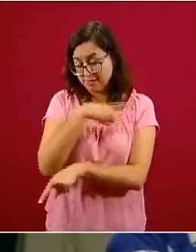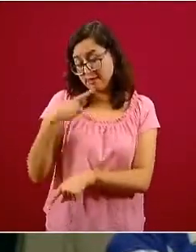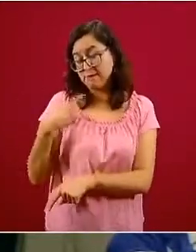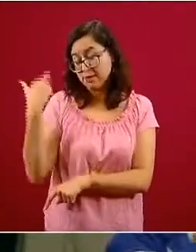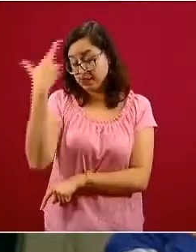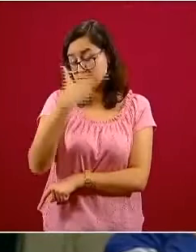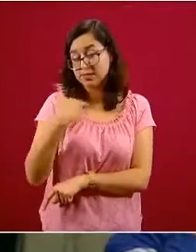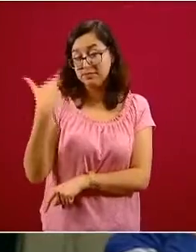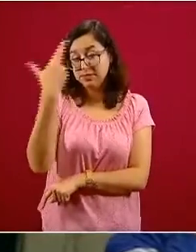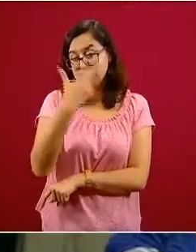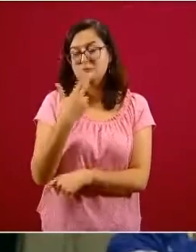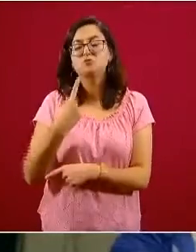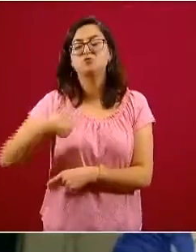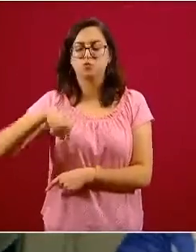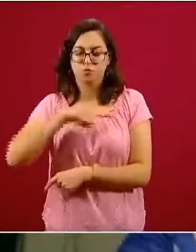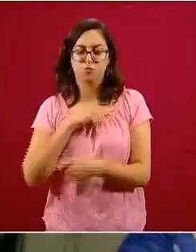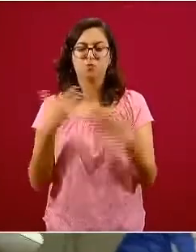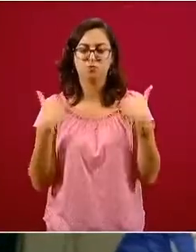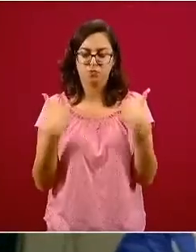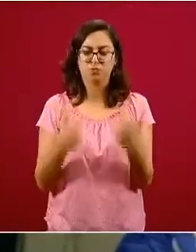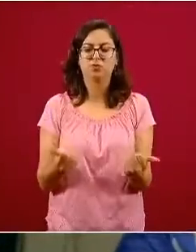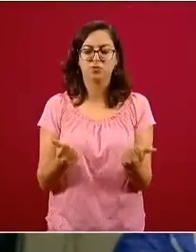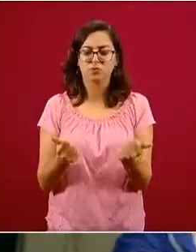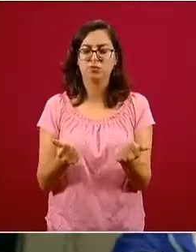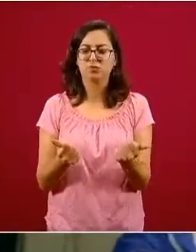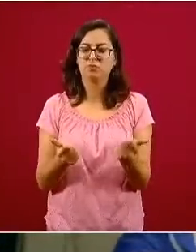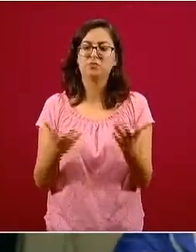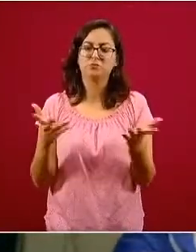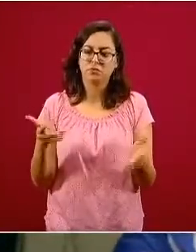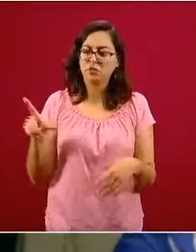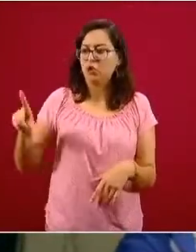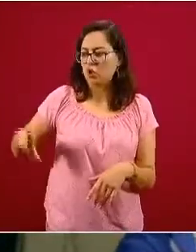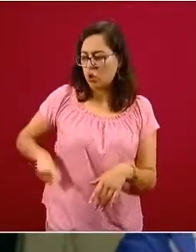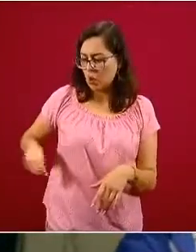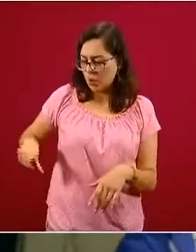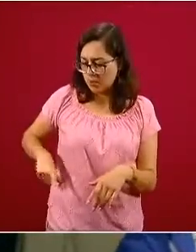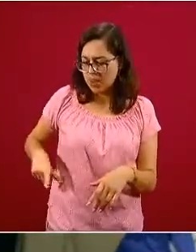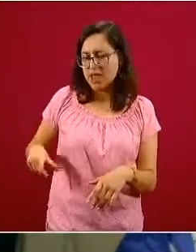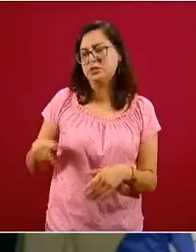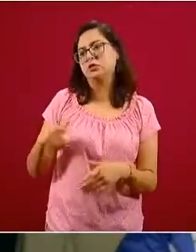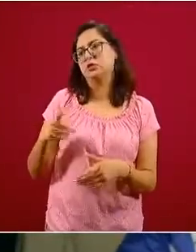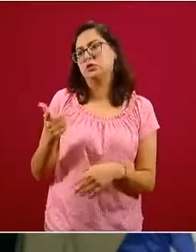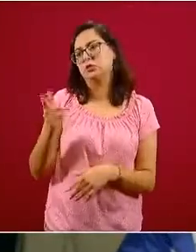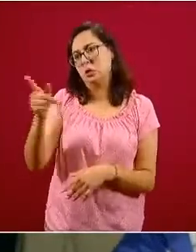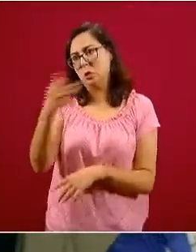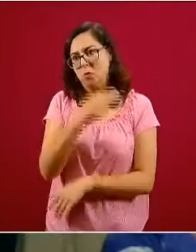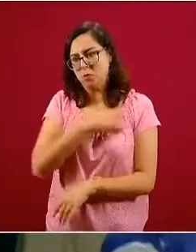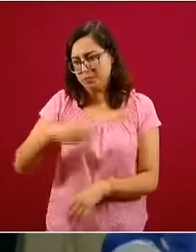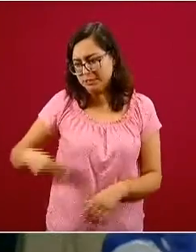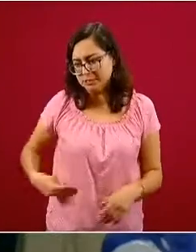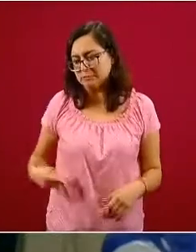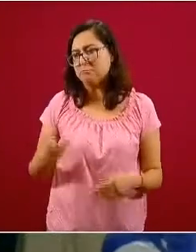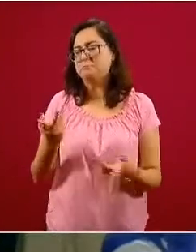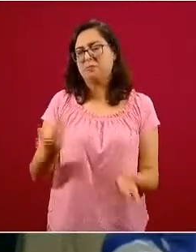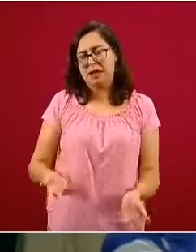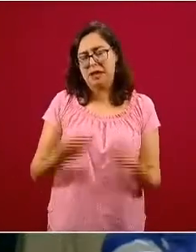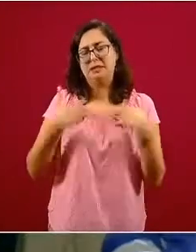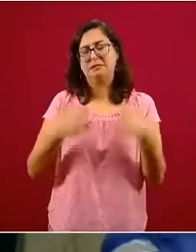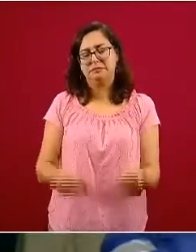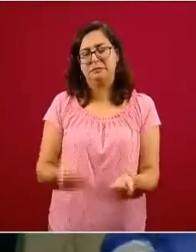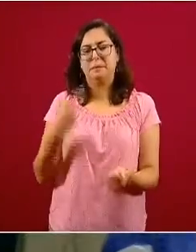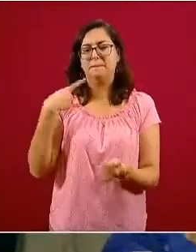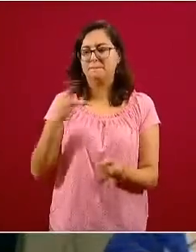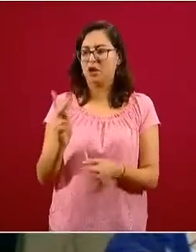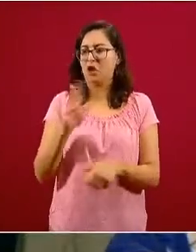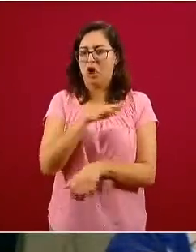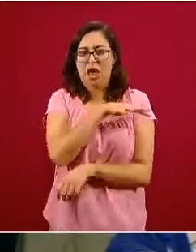que hay campos de competencia, hay gobiernos locales, esto depende también de ello, pero digamos como un impulso a un